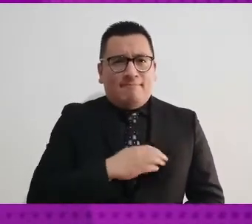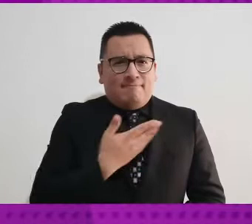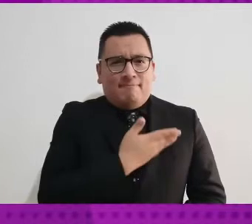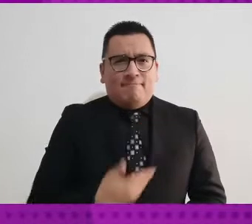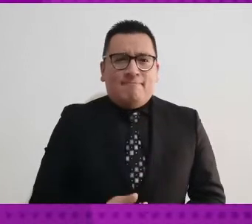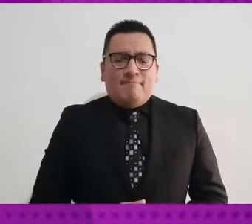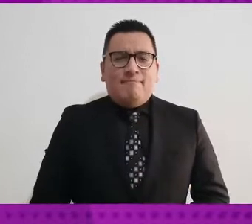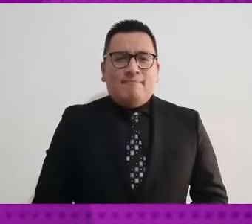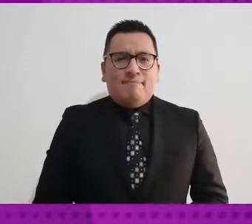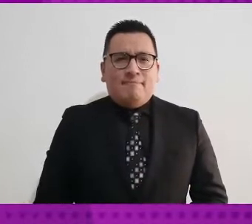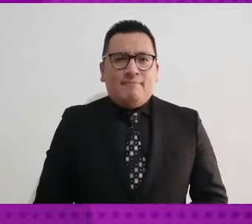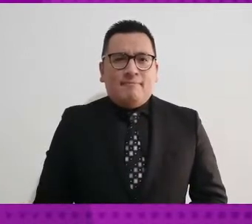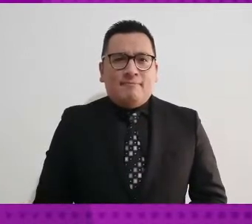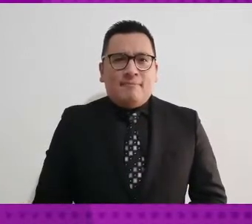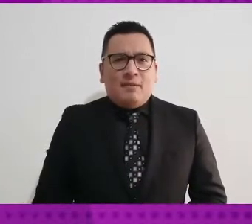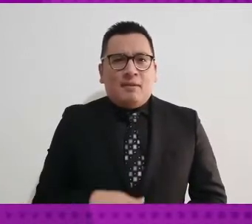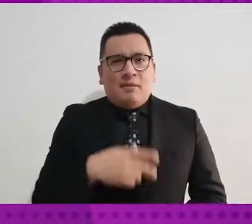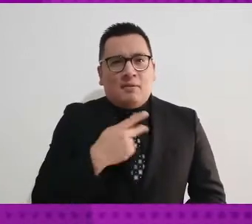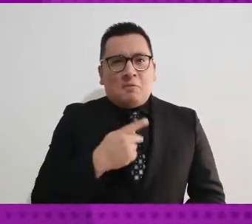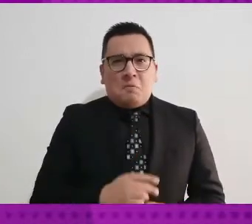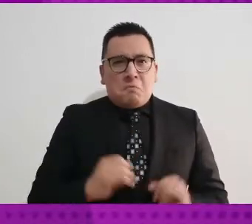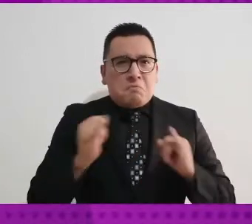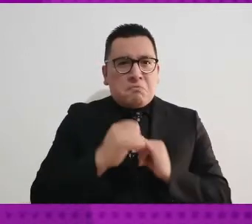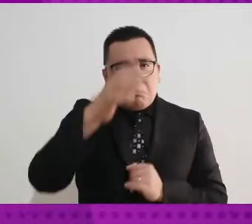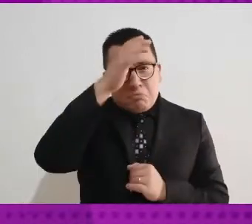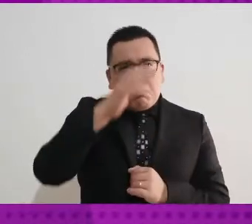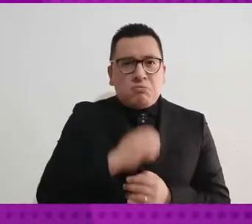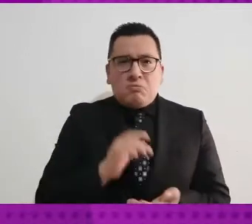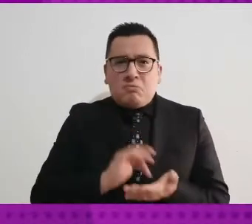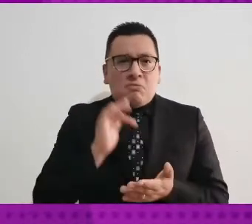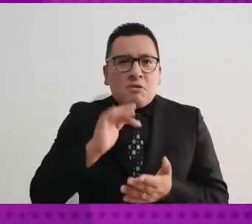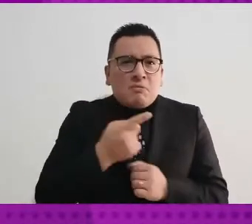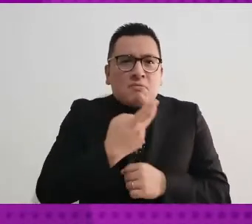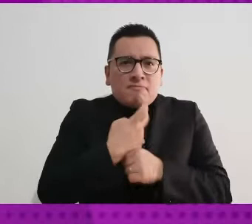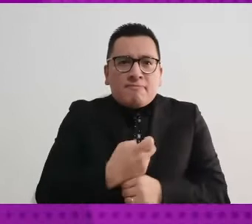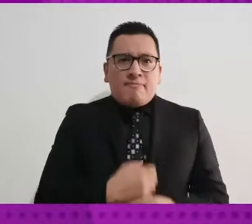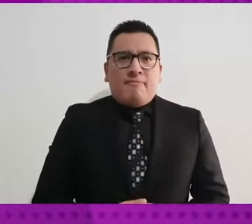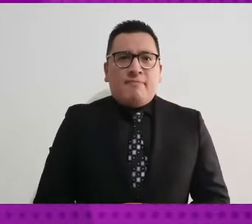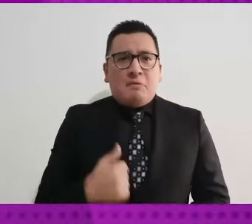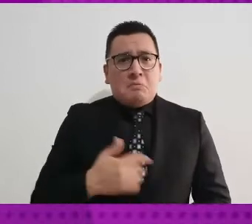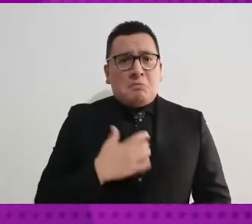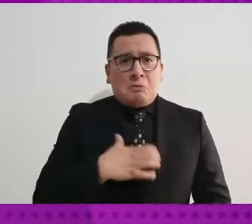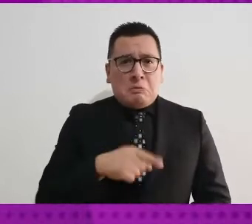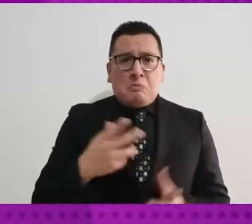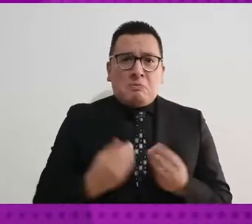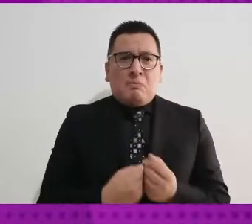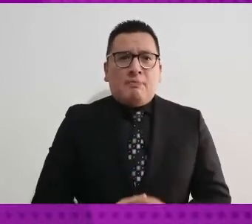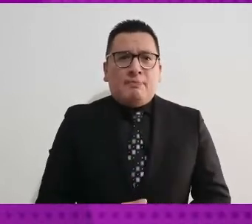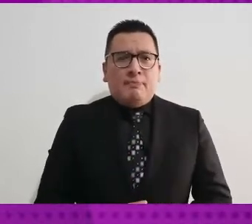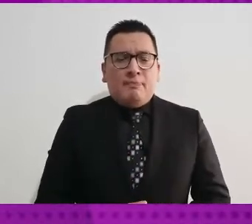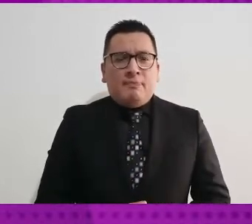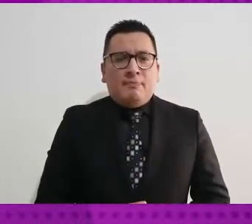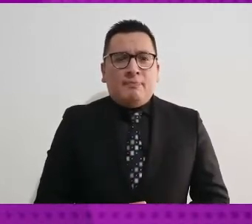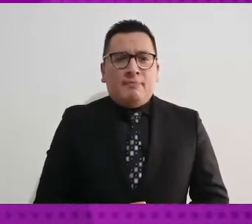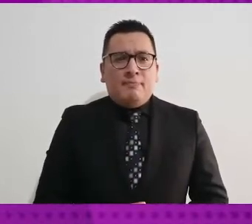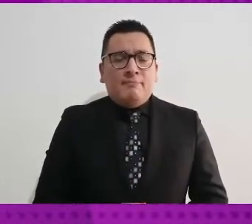presidenta de este instituto tan querido de Coahuila. Te agradezco mucho la invitación. Al contrario, es un gusto estar acá con ustedes para platicar